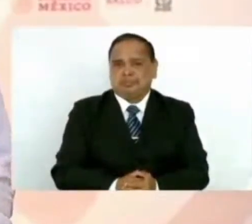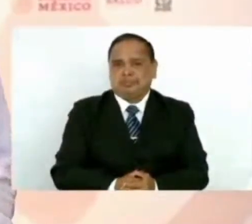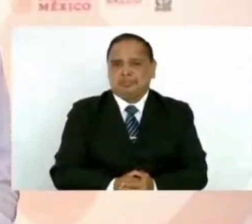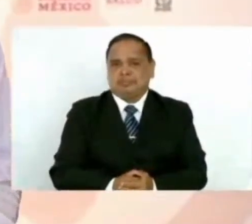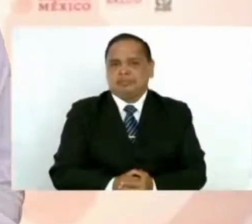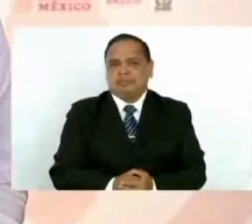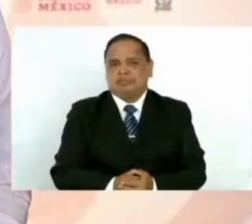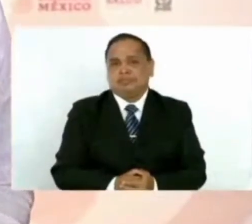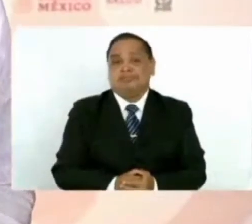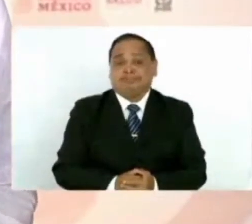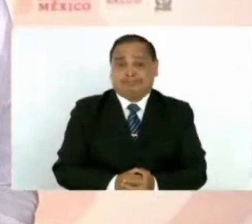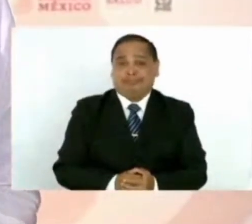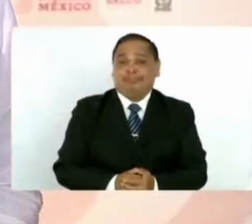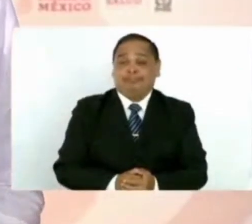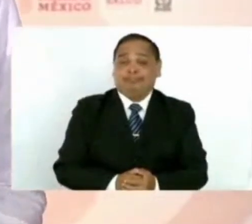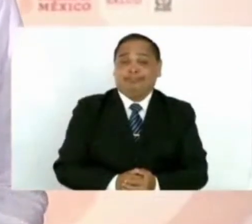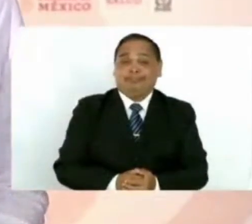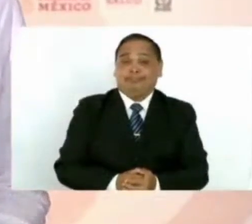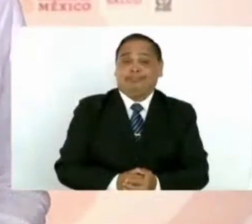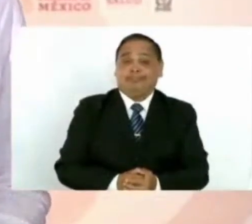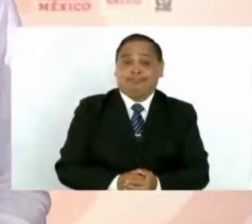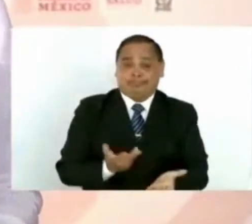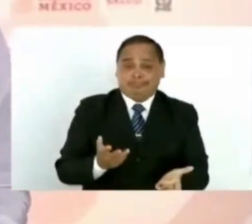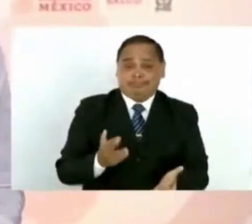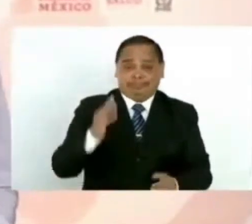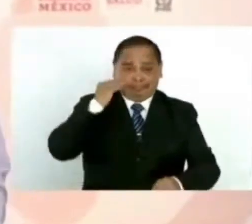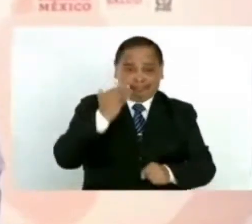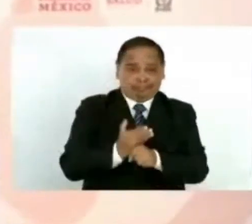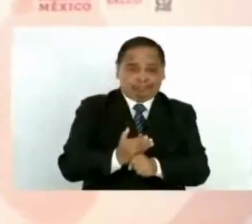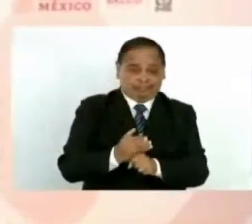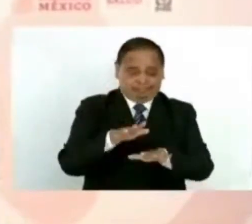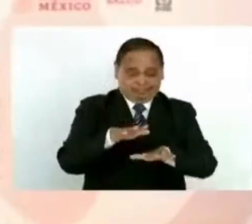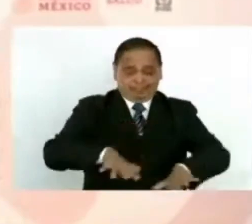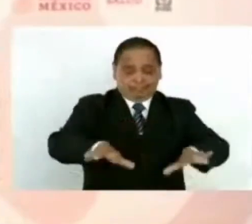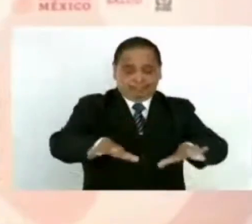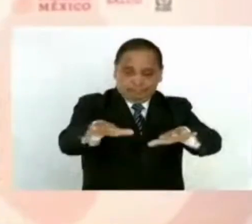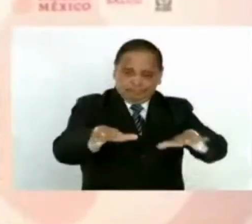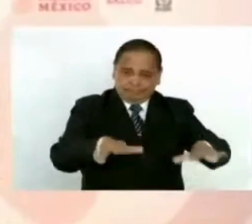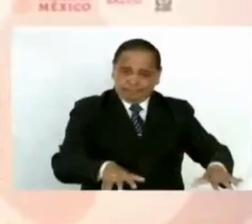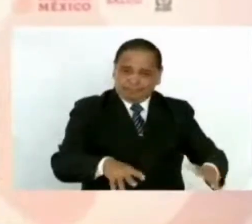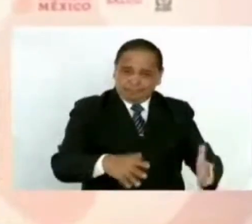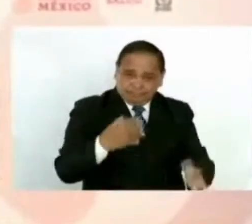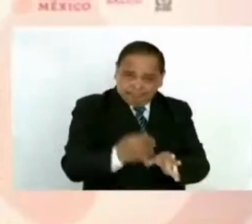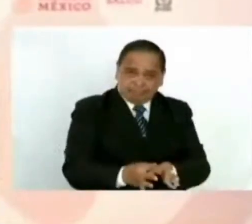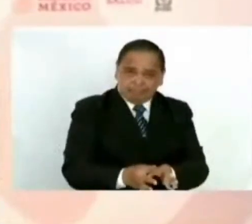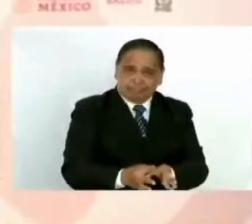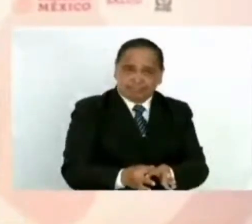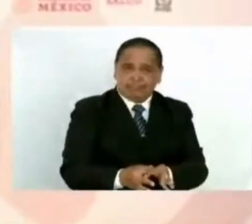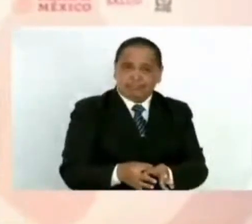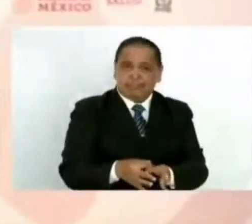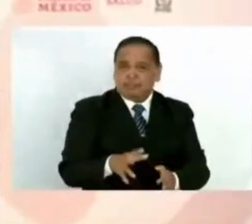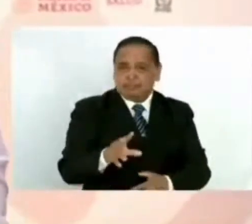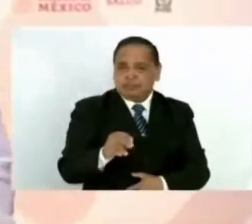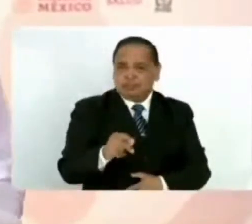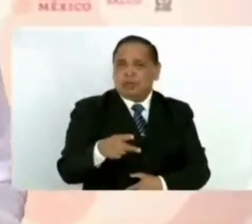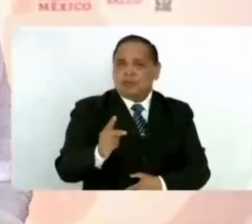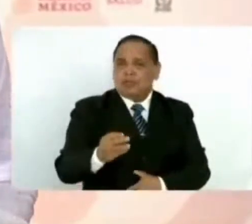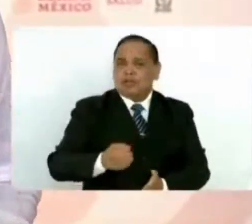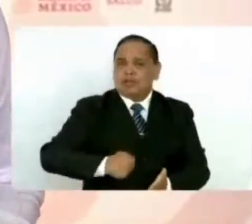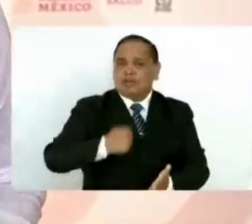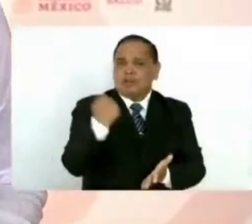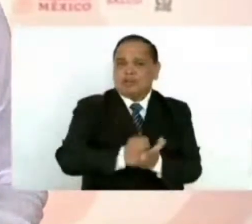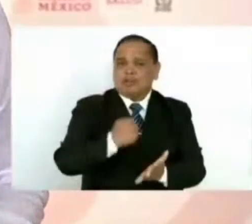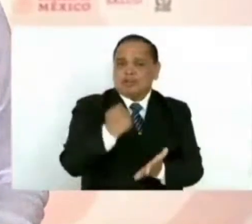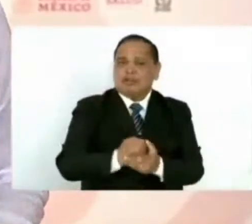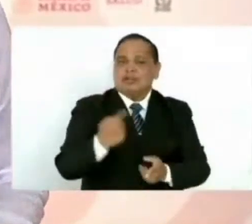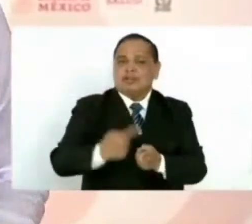no puede incumplir su responsabilidad social. El Estado está obligado a